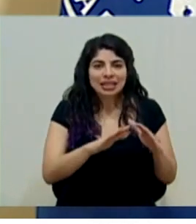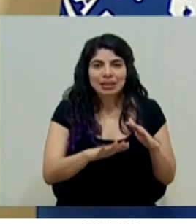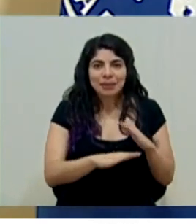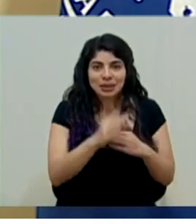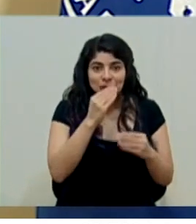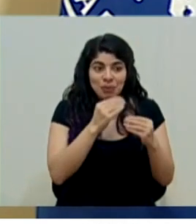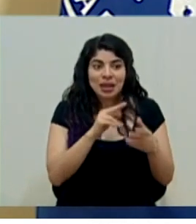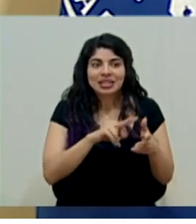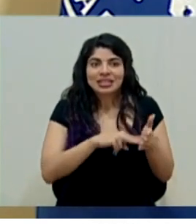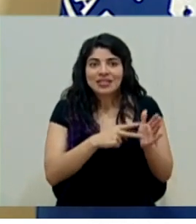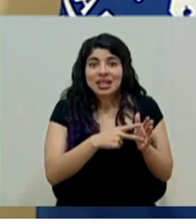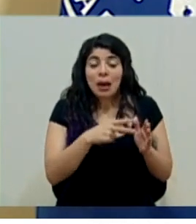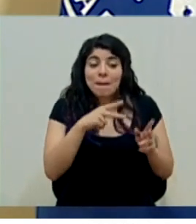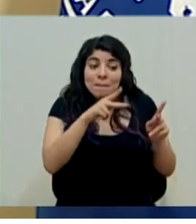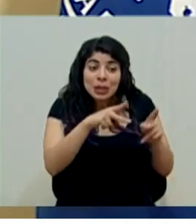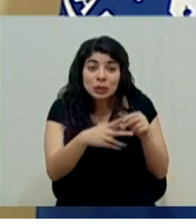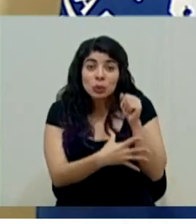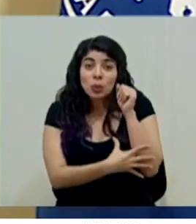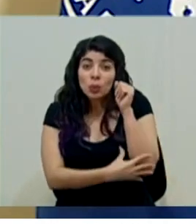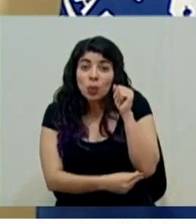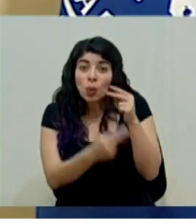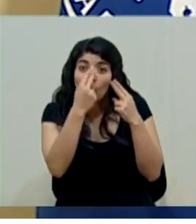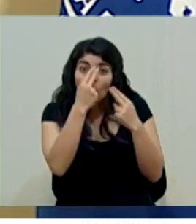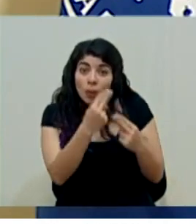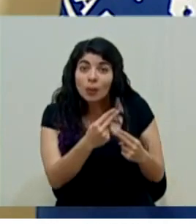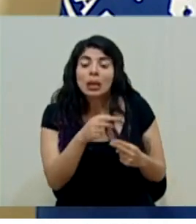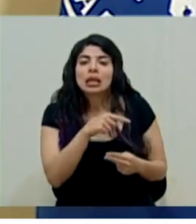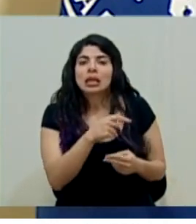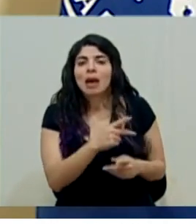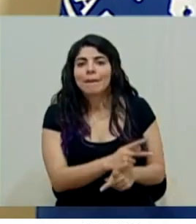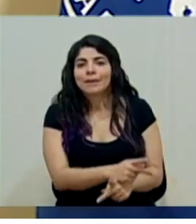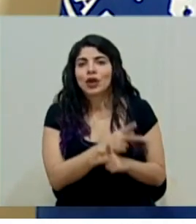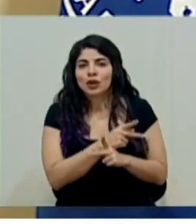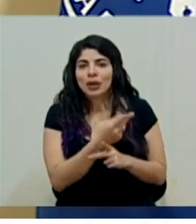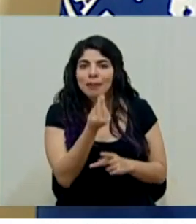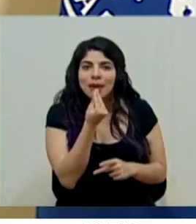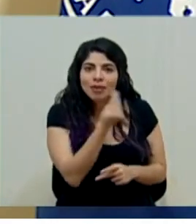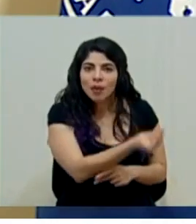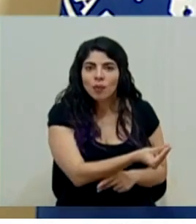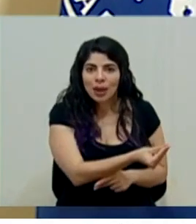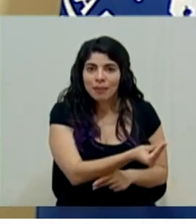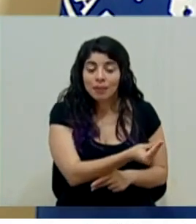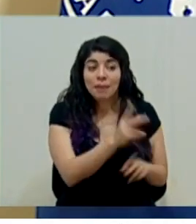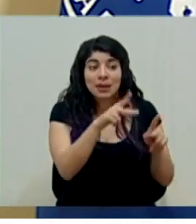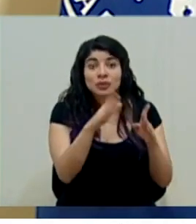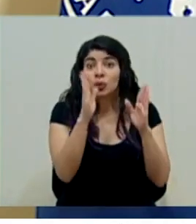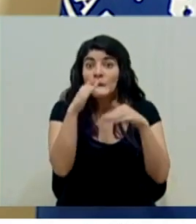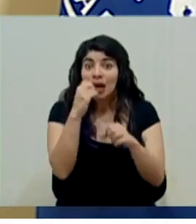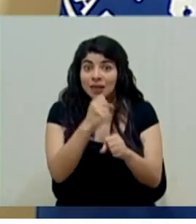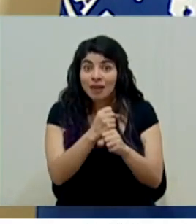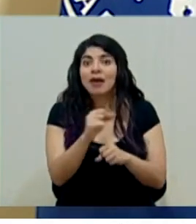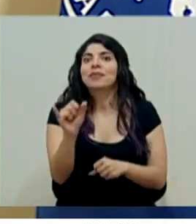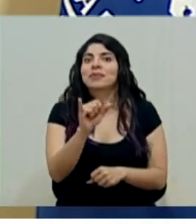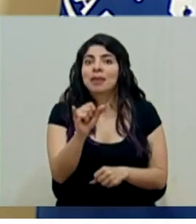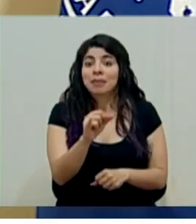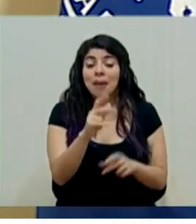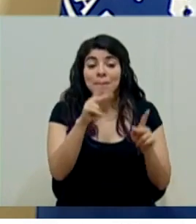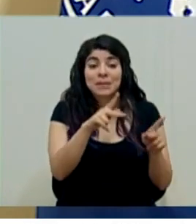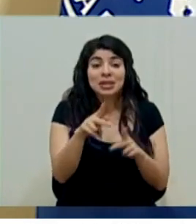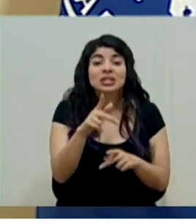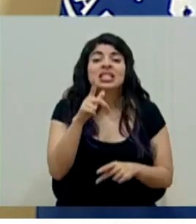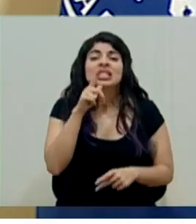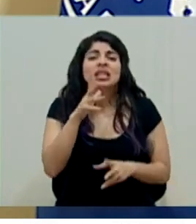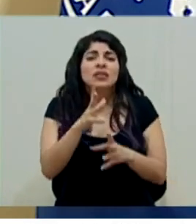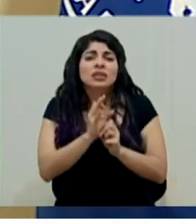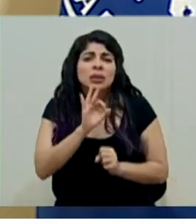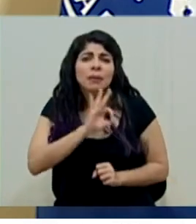ahí protegemos a la gente más humilde, incluso a la gente que está desempleada, la gente que se va a